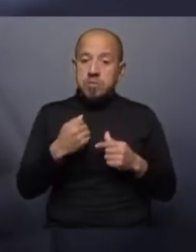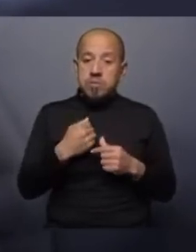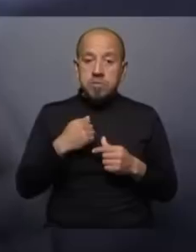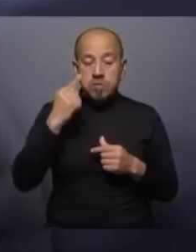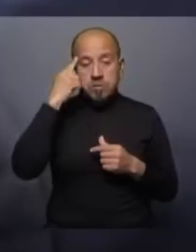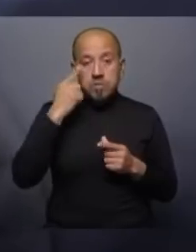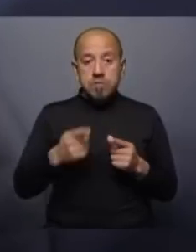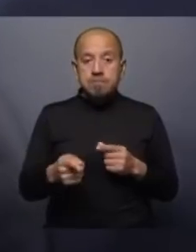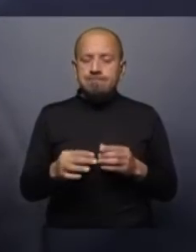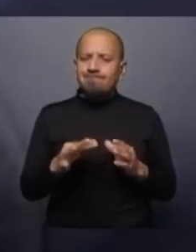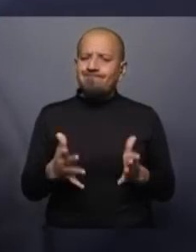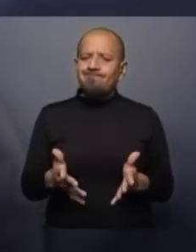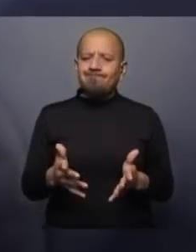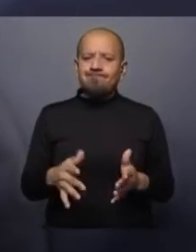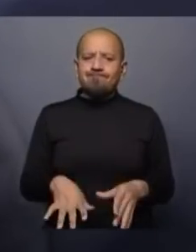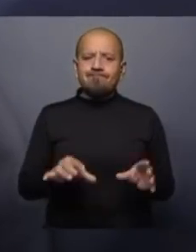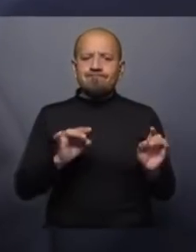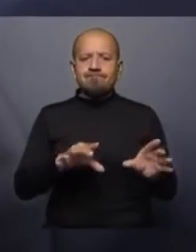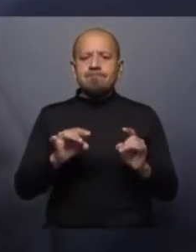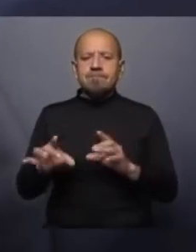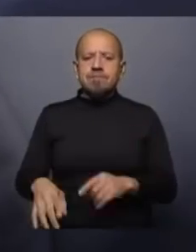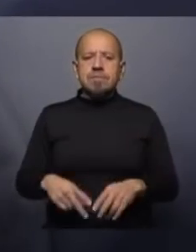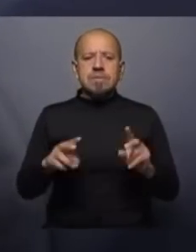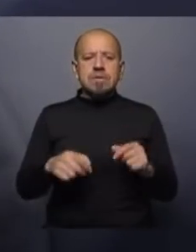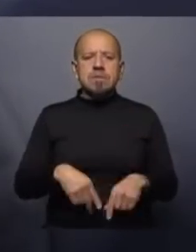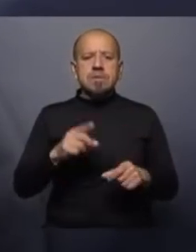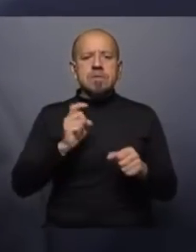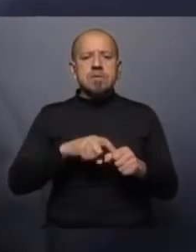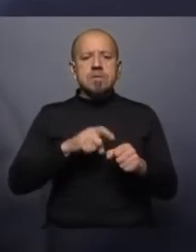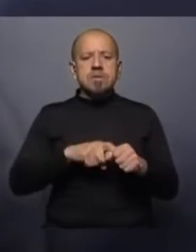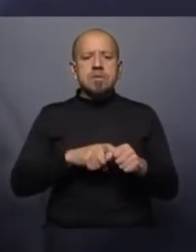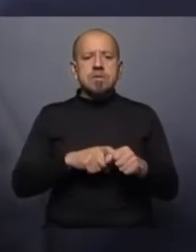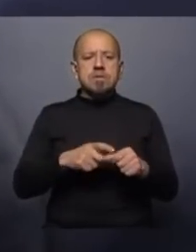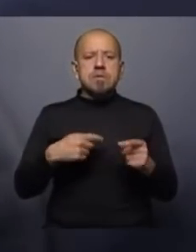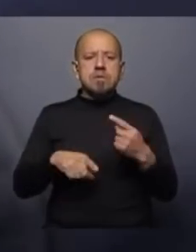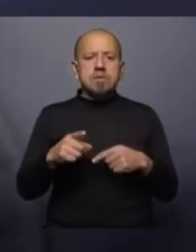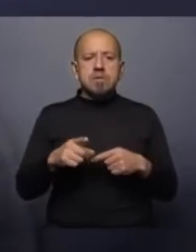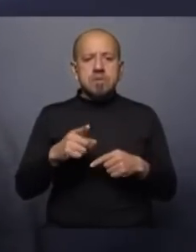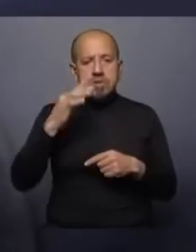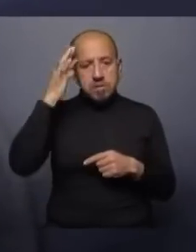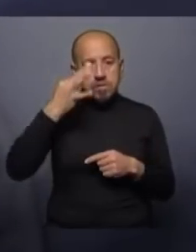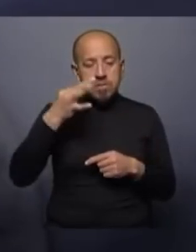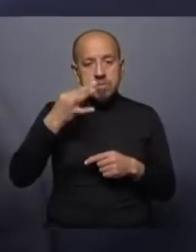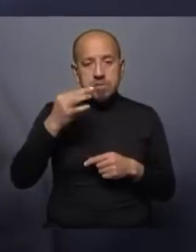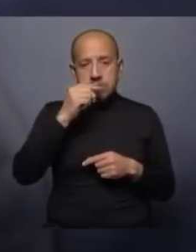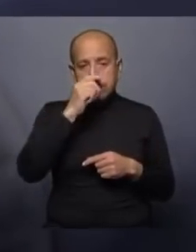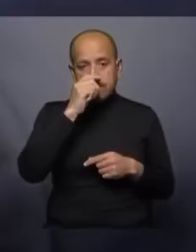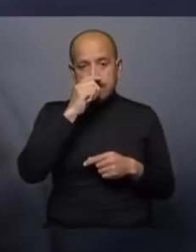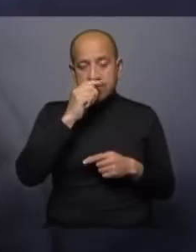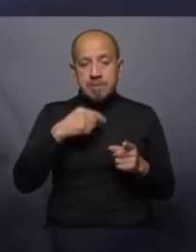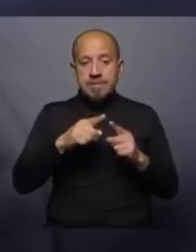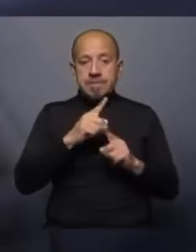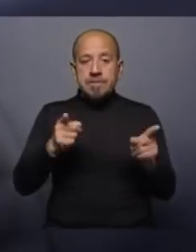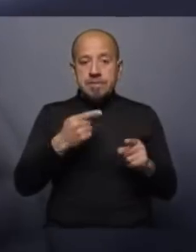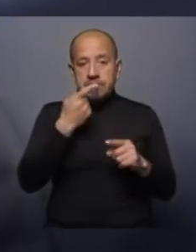eso de alguna manera contamina el funcionamiento sindical y y realmente entendemos que no es conveniente para los